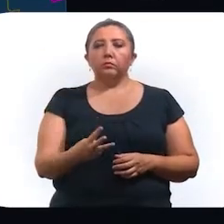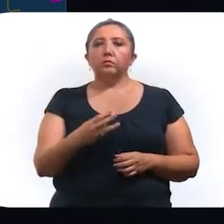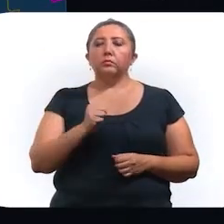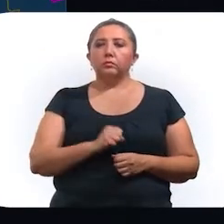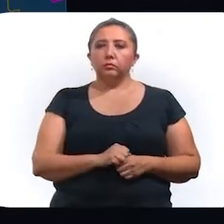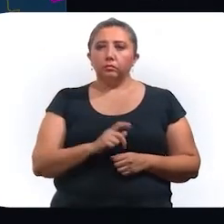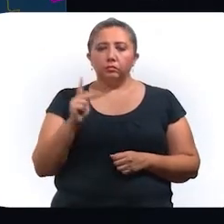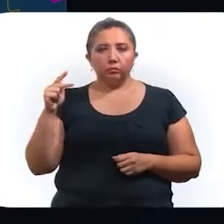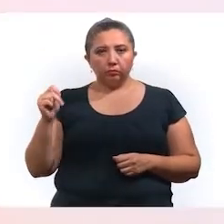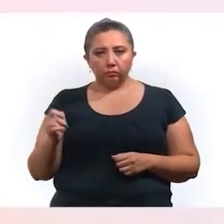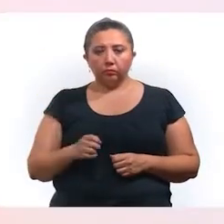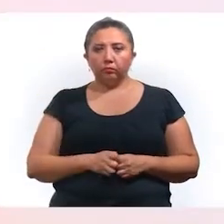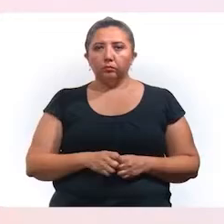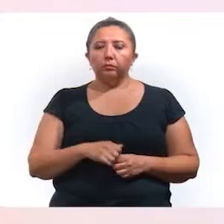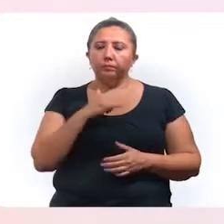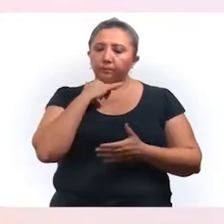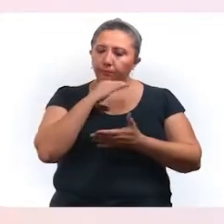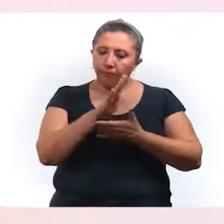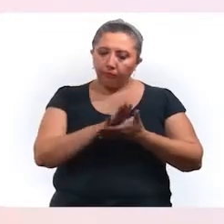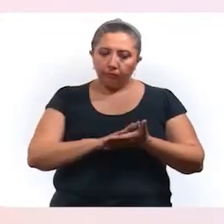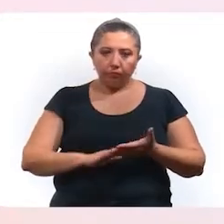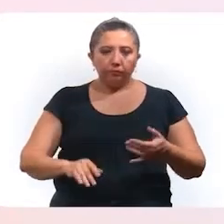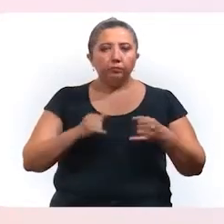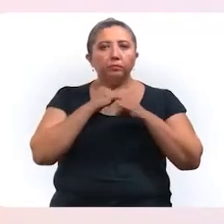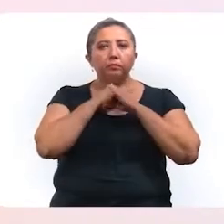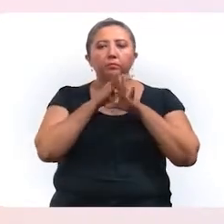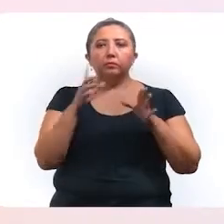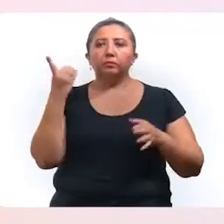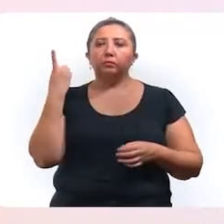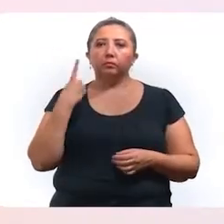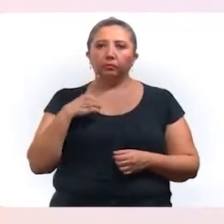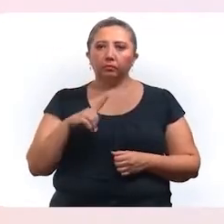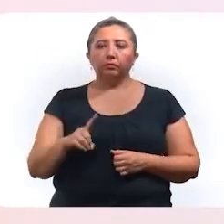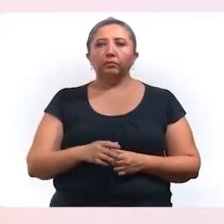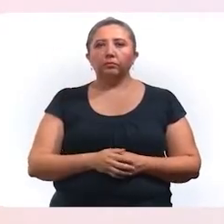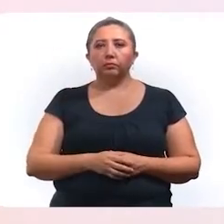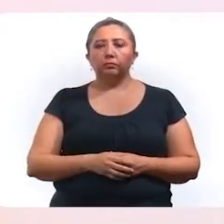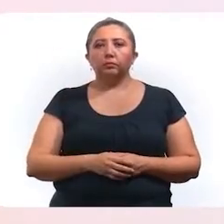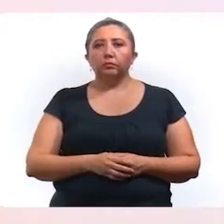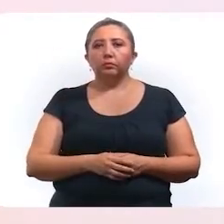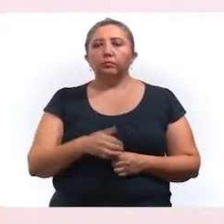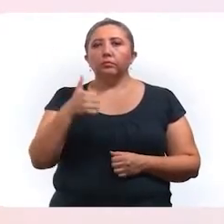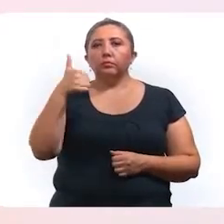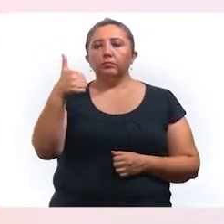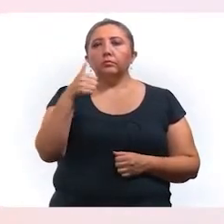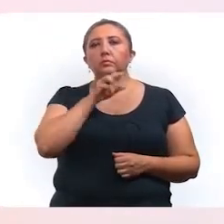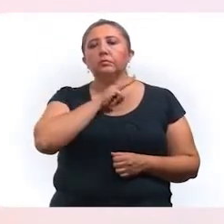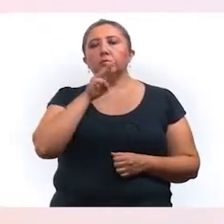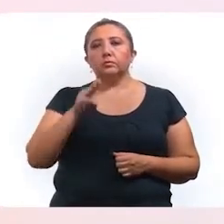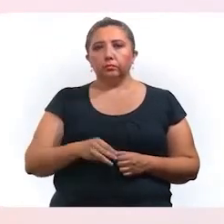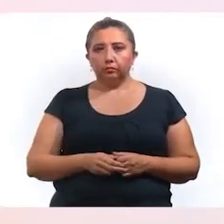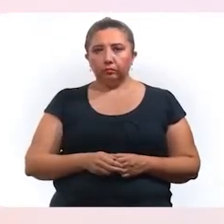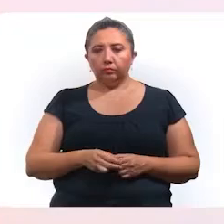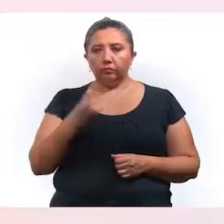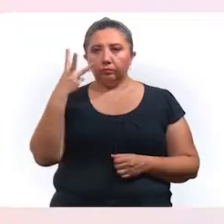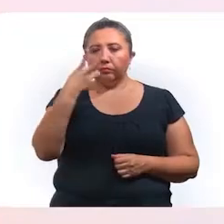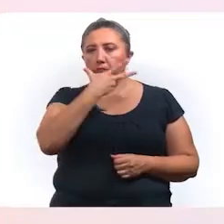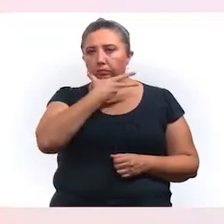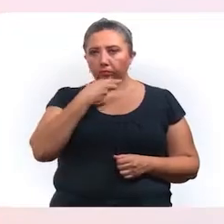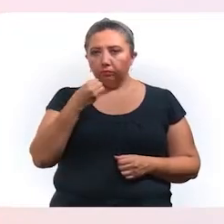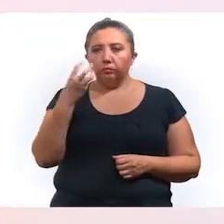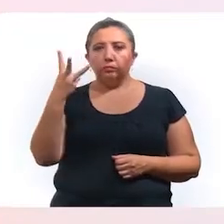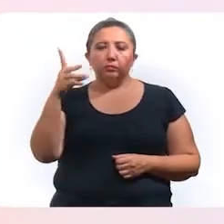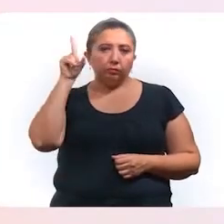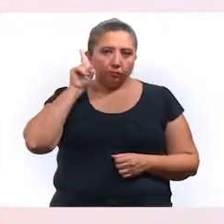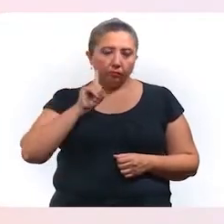12.353 en la zona poniente. Lamentablemente, en este parte médico informamos de 6 fallecimientos, 3 hombres